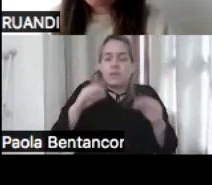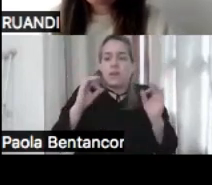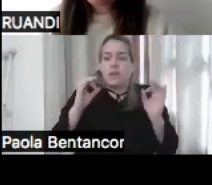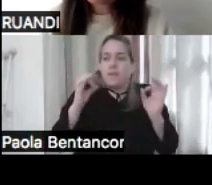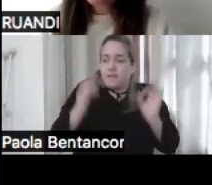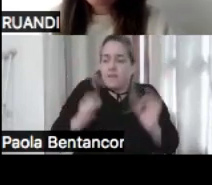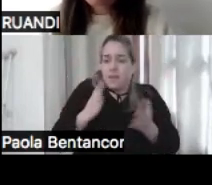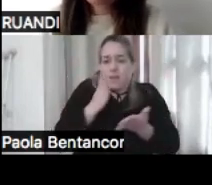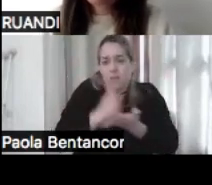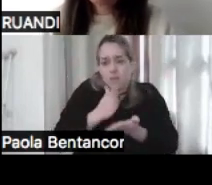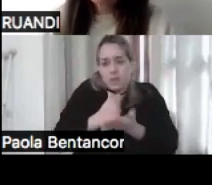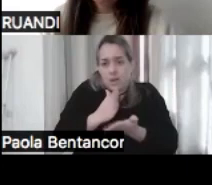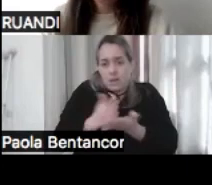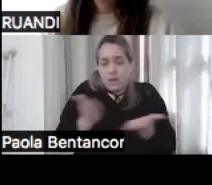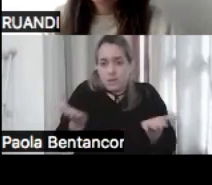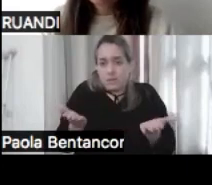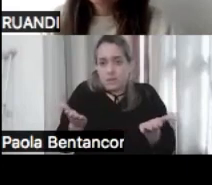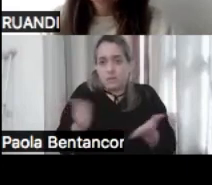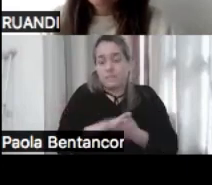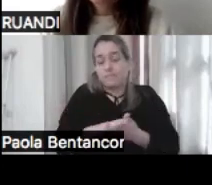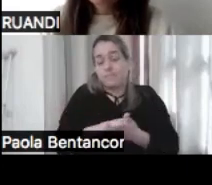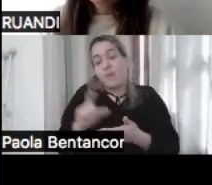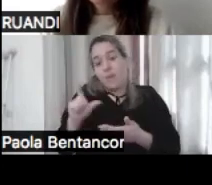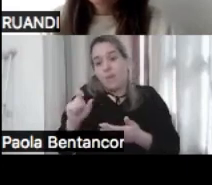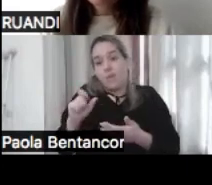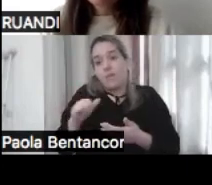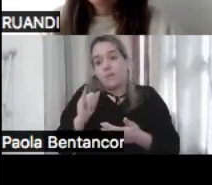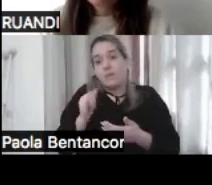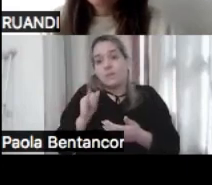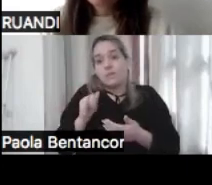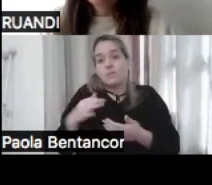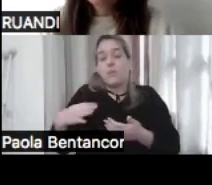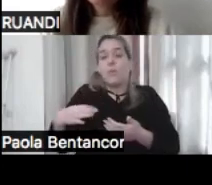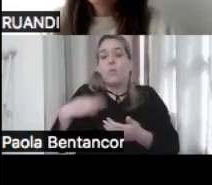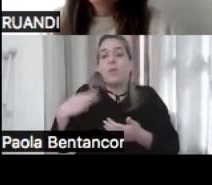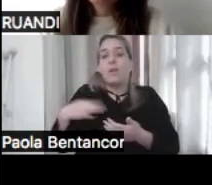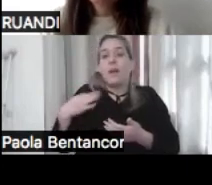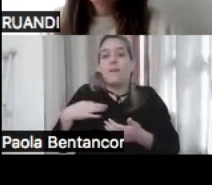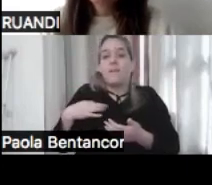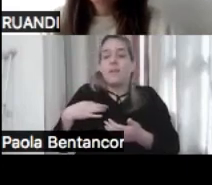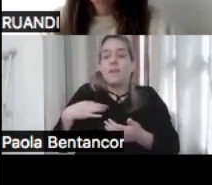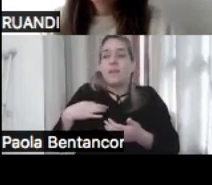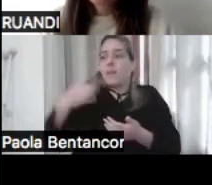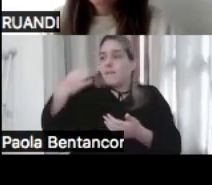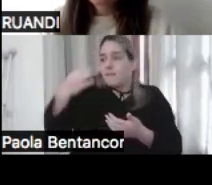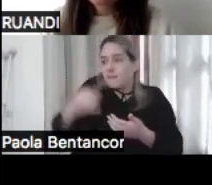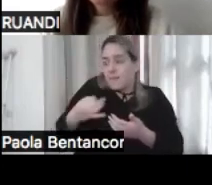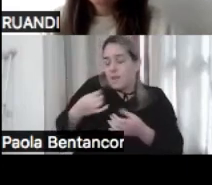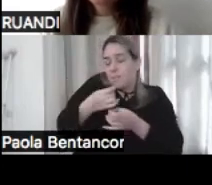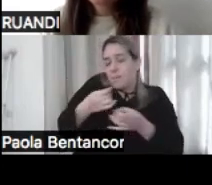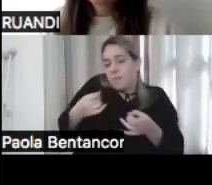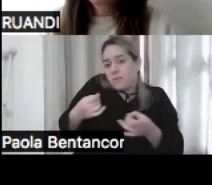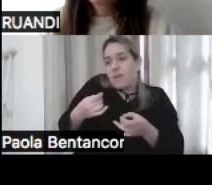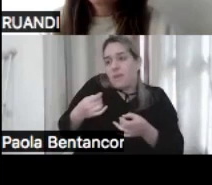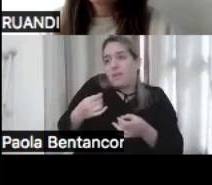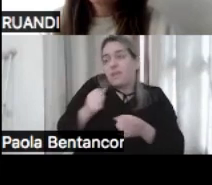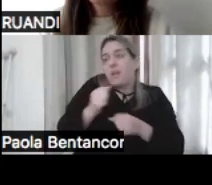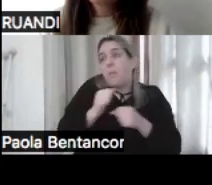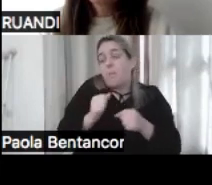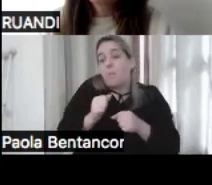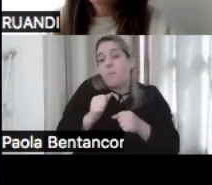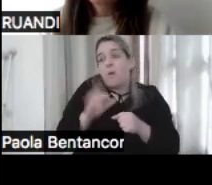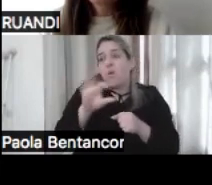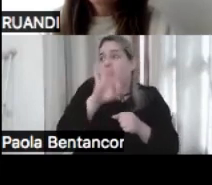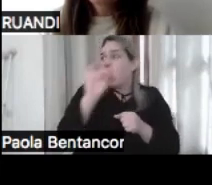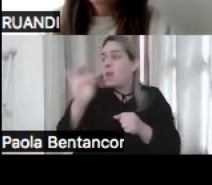vos. totalmente. El bienestar, la vida digna, la posibilidad de elegir, totalmente. Ese es el